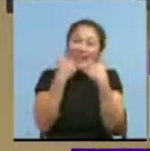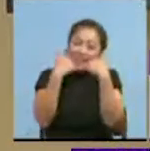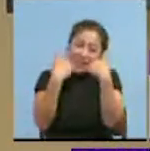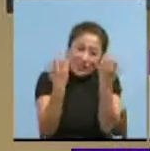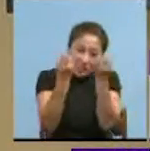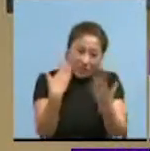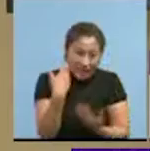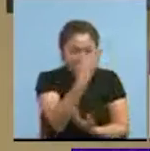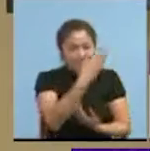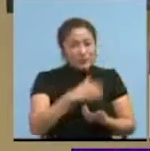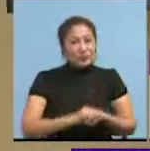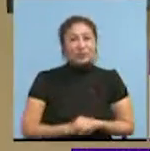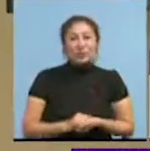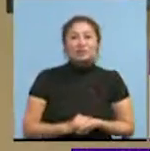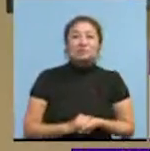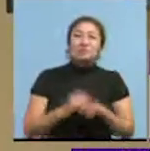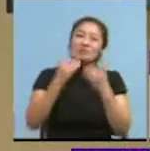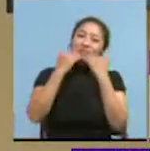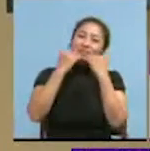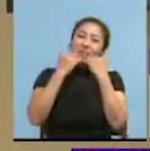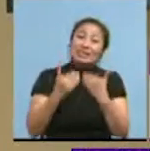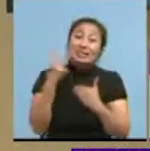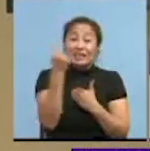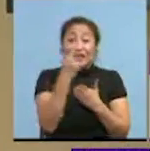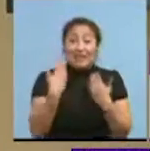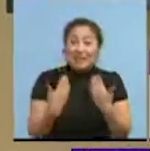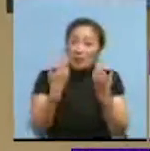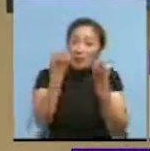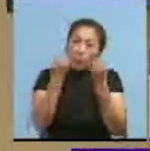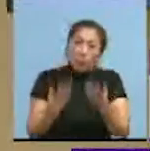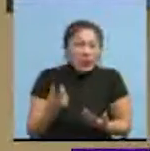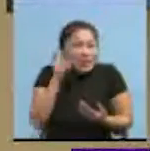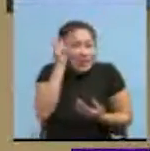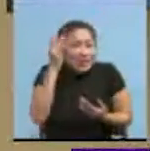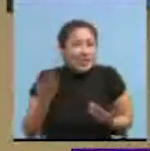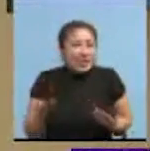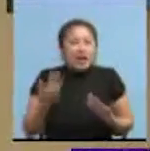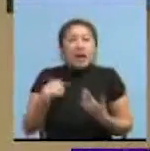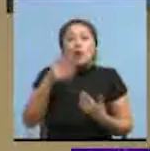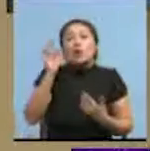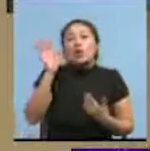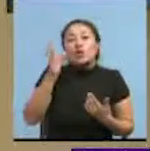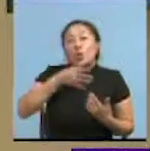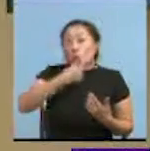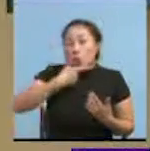muy buenas tardes. Gracias, Carlos, y muy buena la opción. Probar